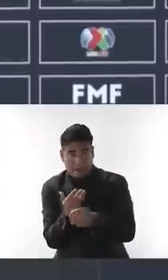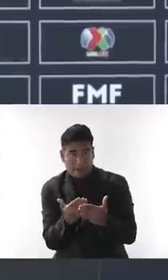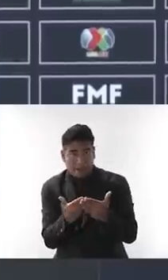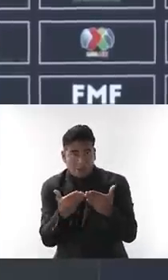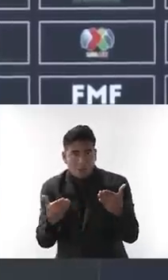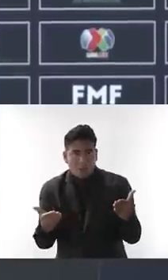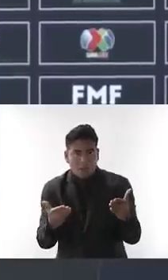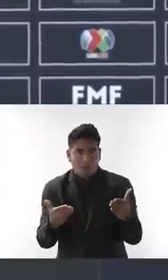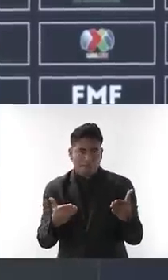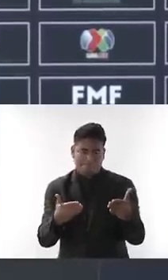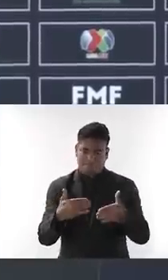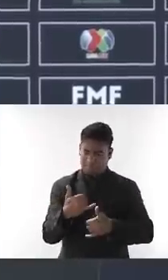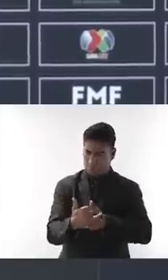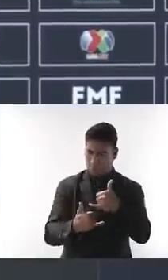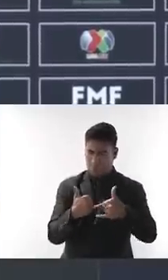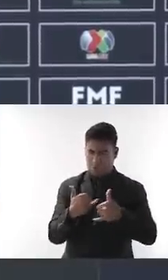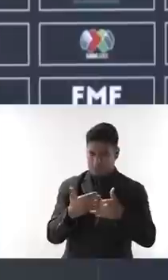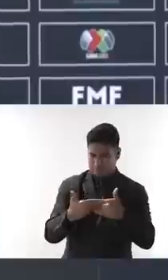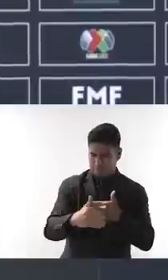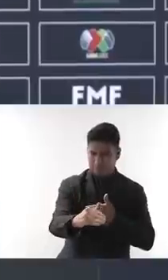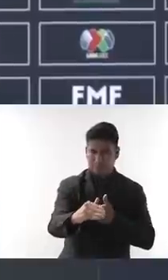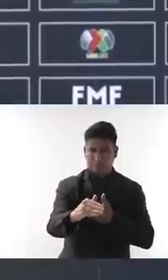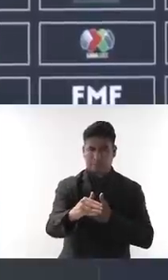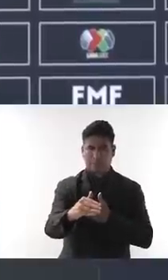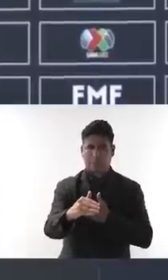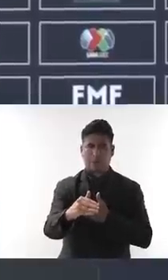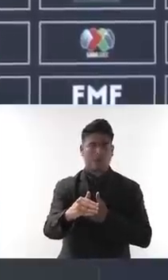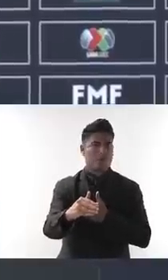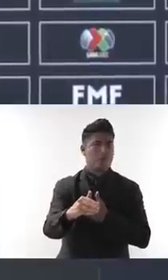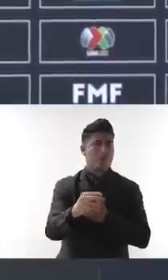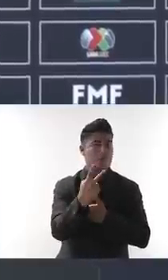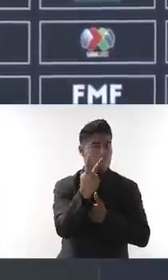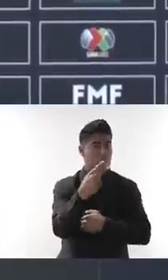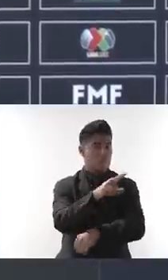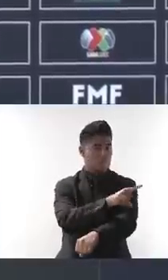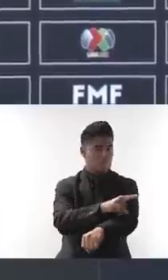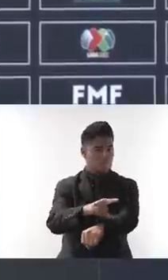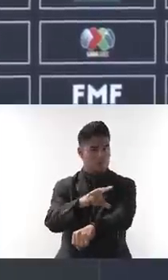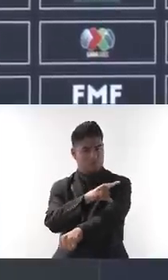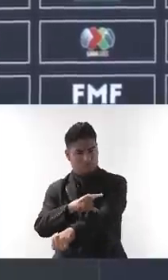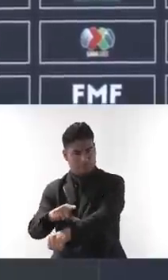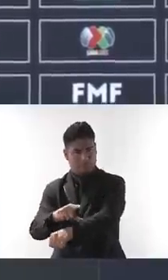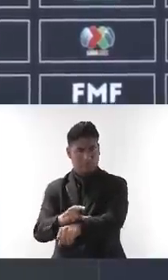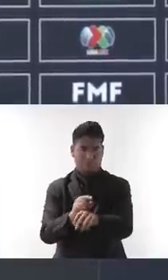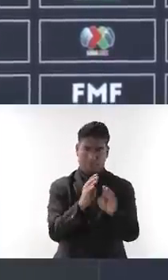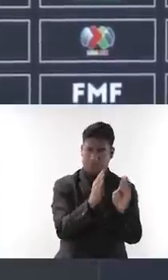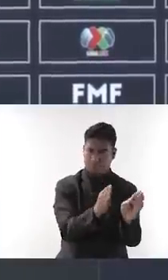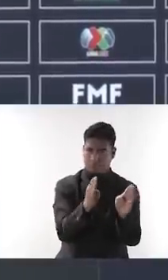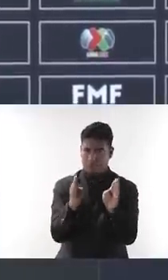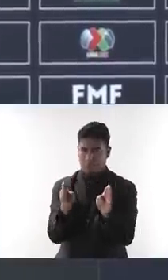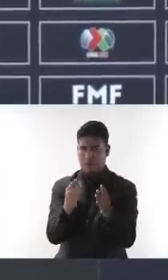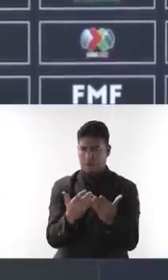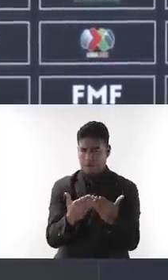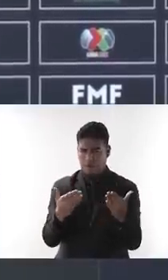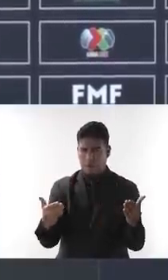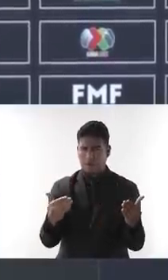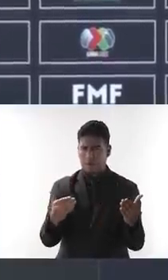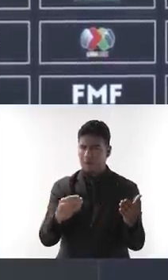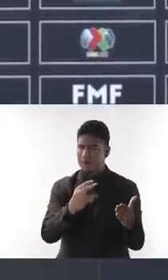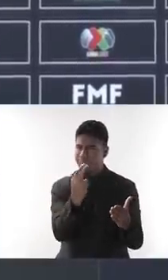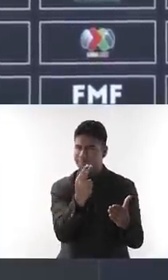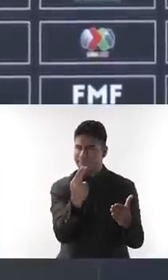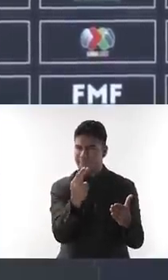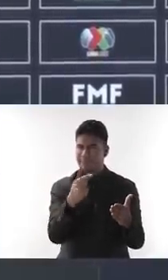liguillas, pero además vas a premiar al campeón de todo el año. Y para efectos de determinar el campeón de todo el